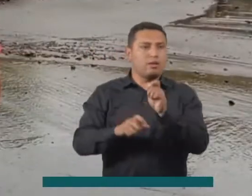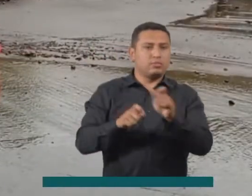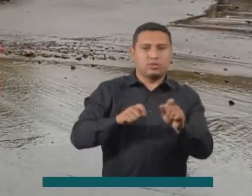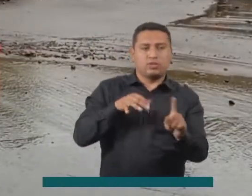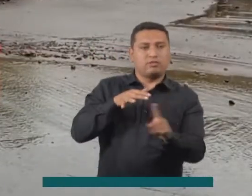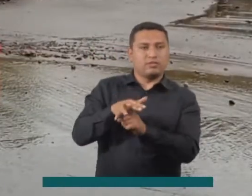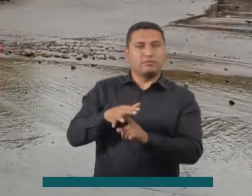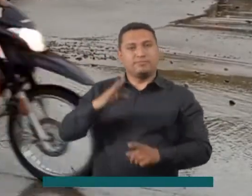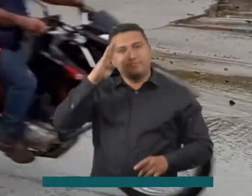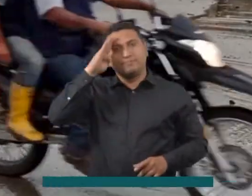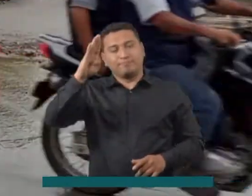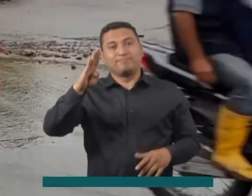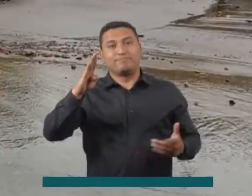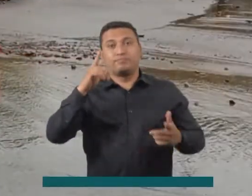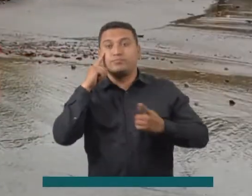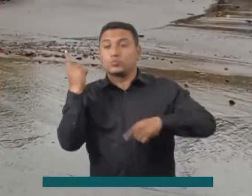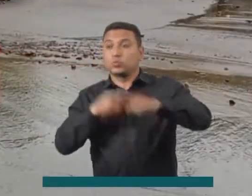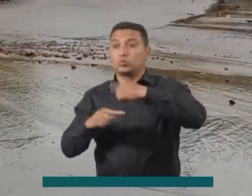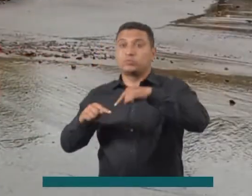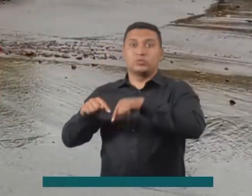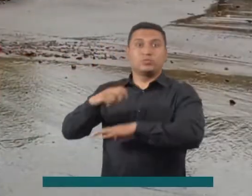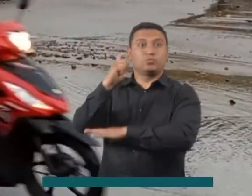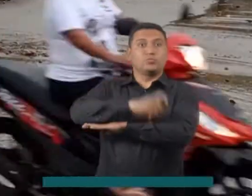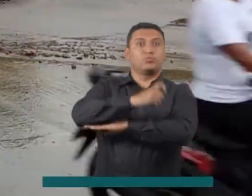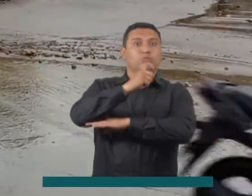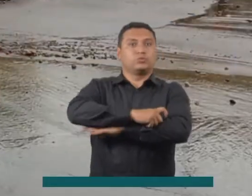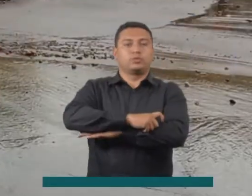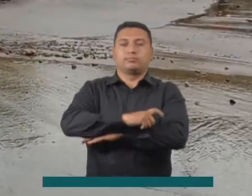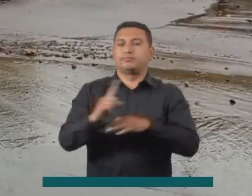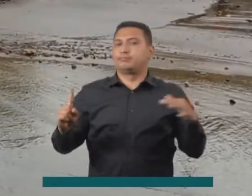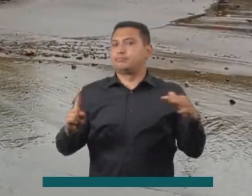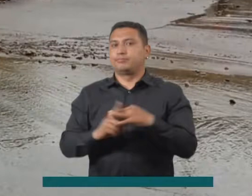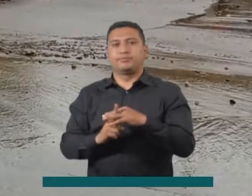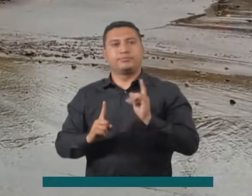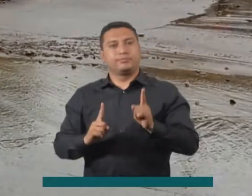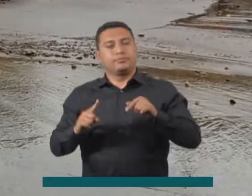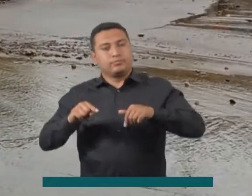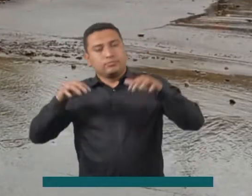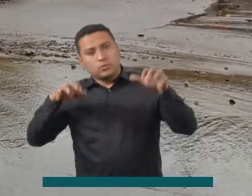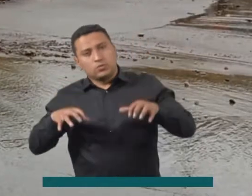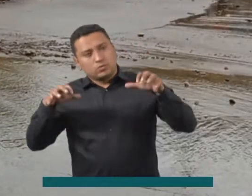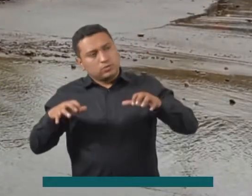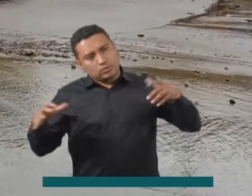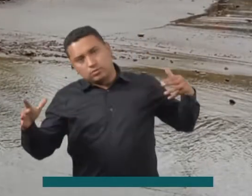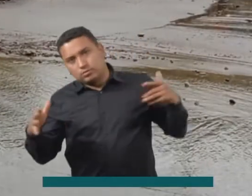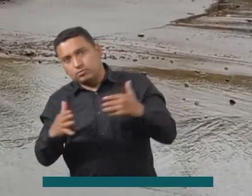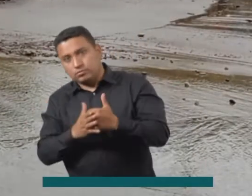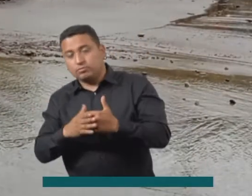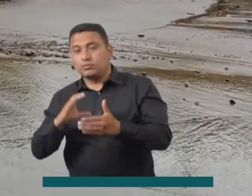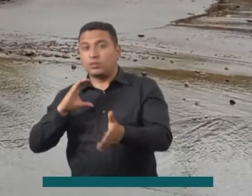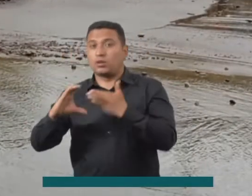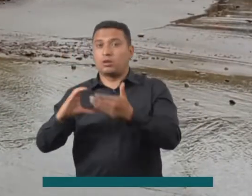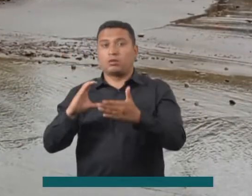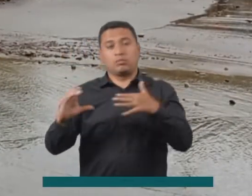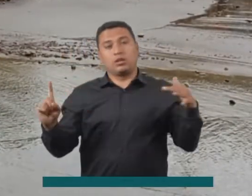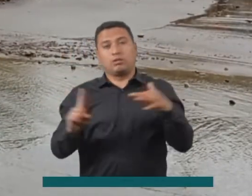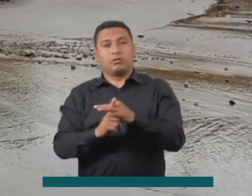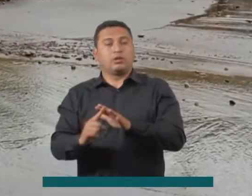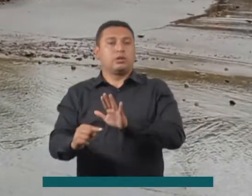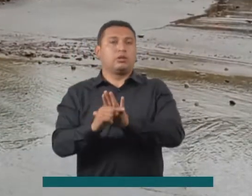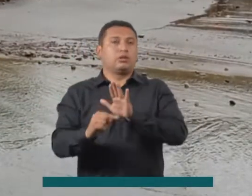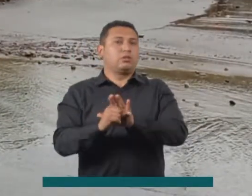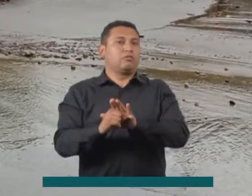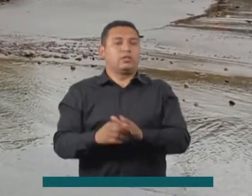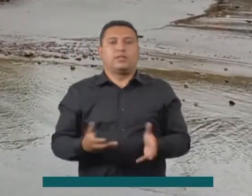Hola Mabel, saludo cordial. El turismo como sector productivo reporta fuertes afectaciones por el impacto de las lluvias de los últimos meses. El clima tiene un fuerte